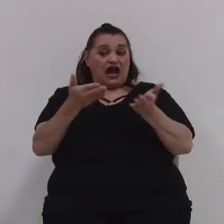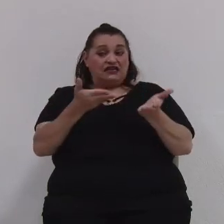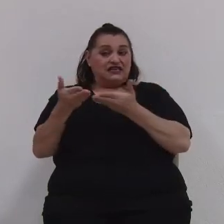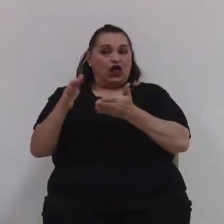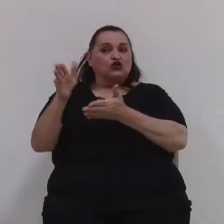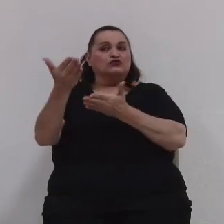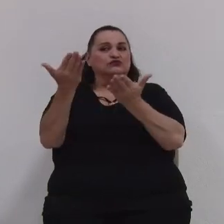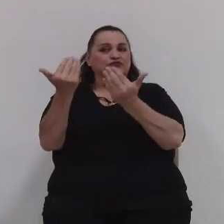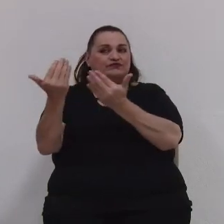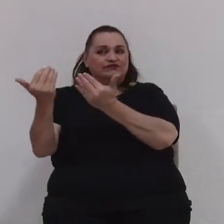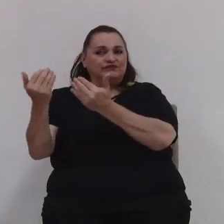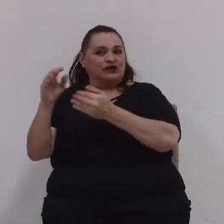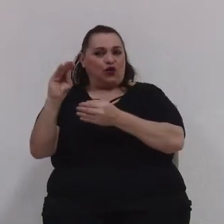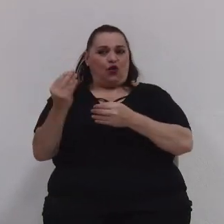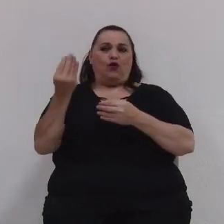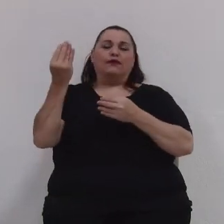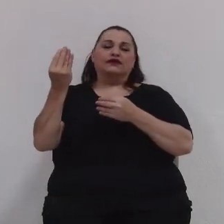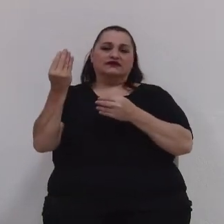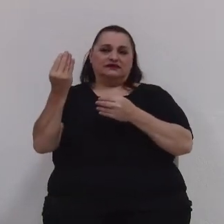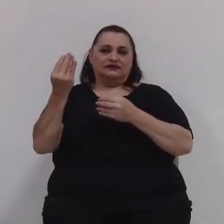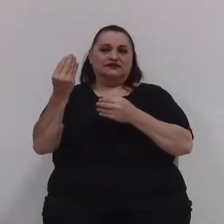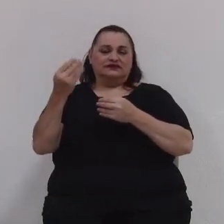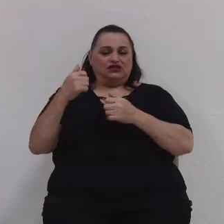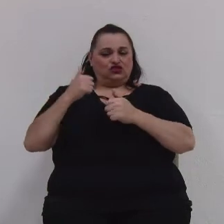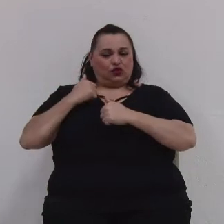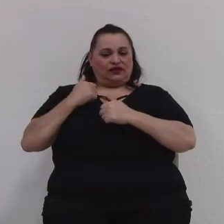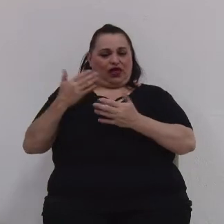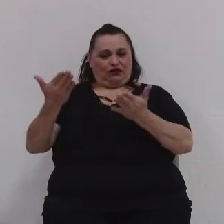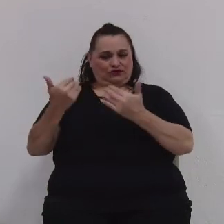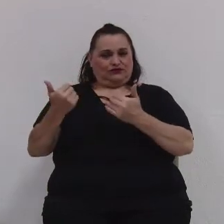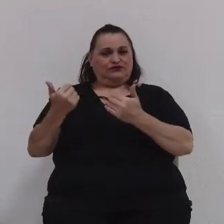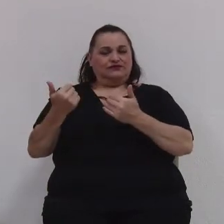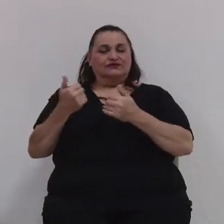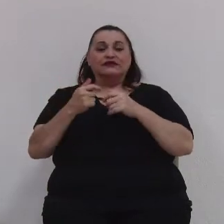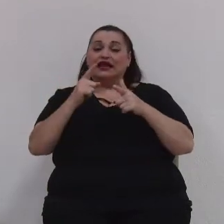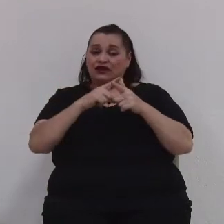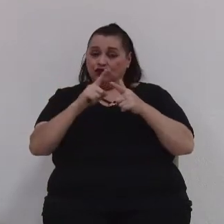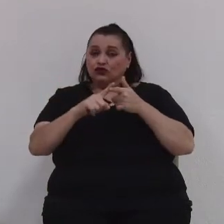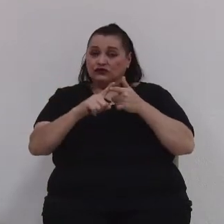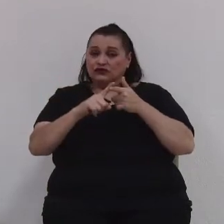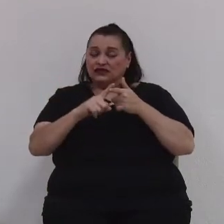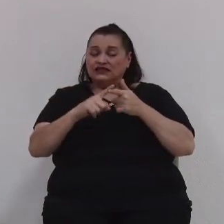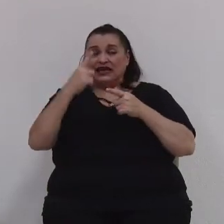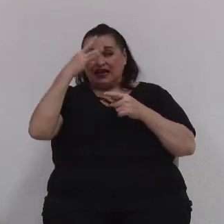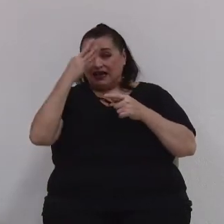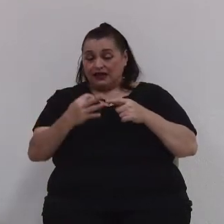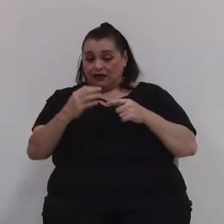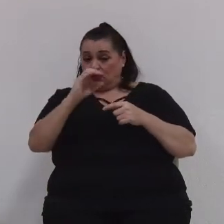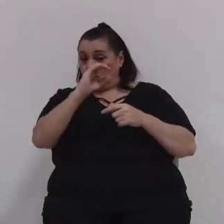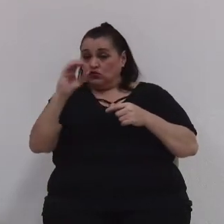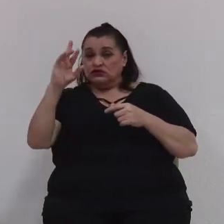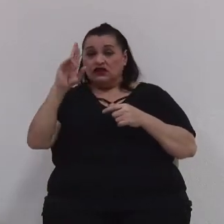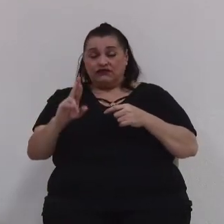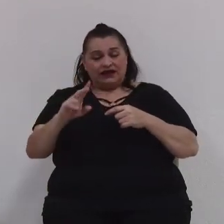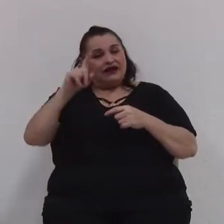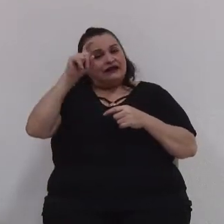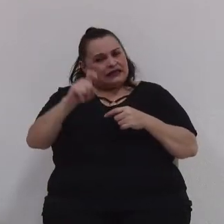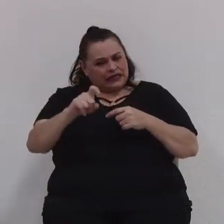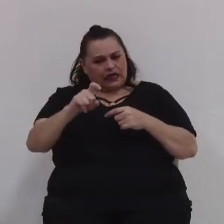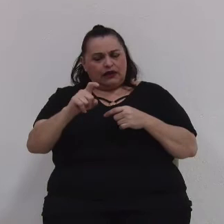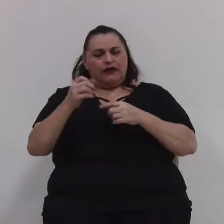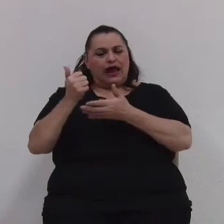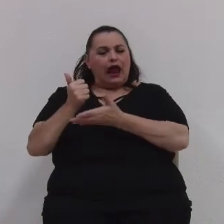principalmente a sus soldados. Así que creo que Costa Rica debe definitivamente invertir